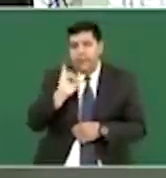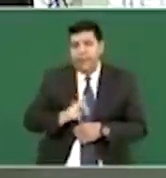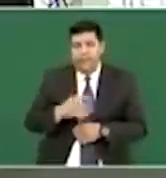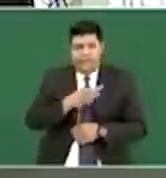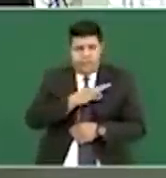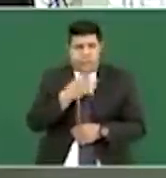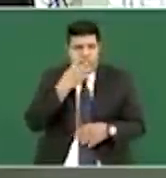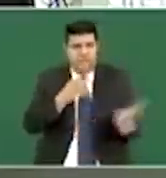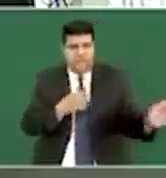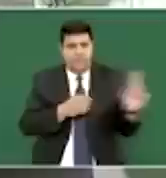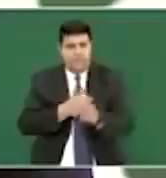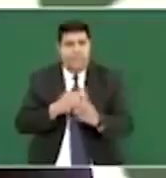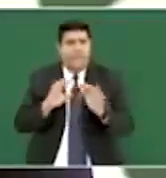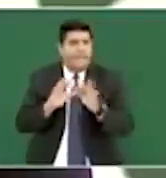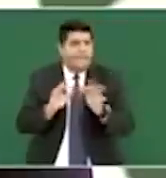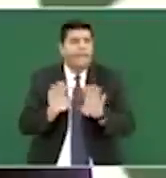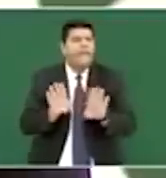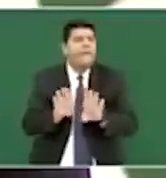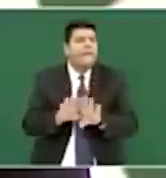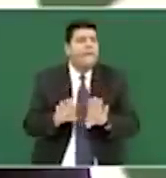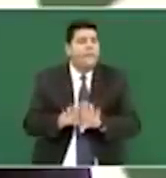de cómo